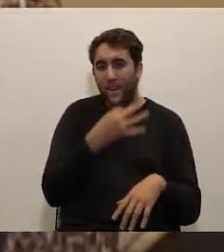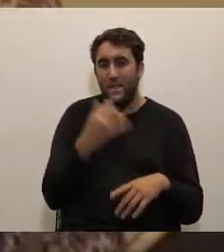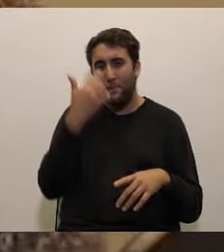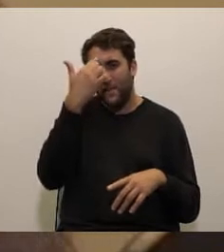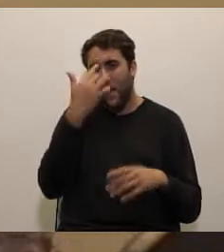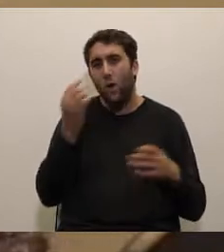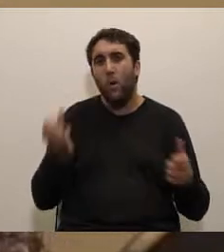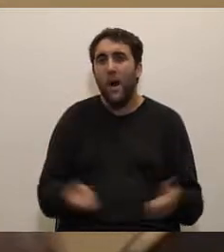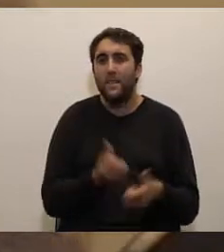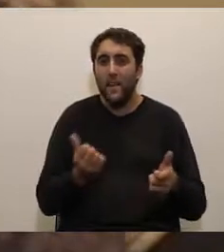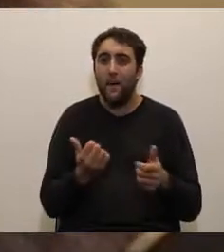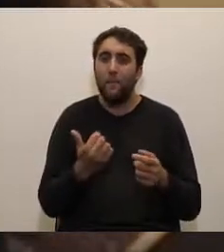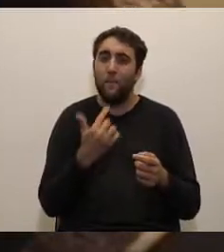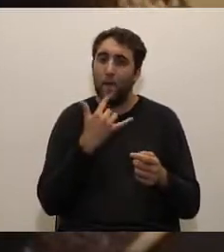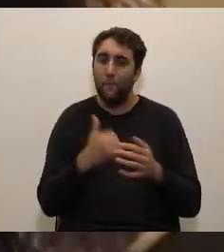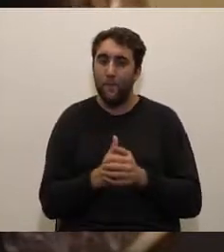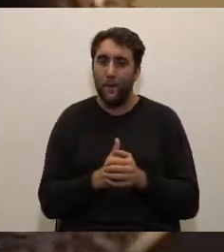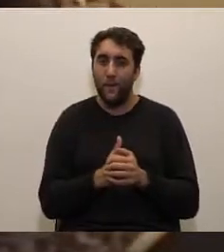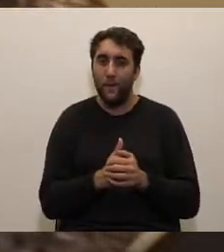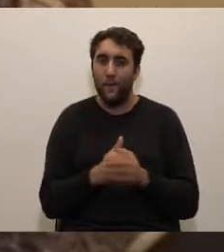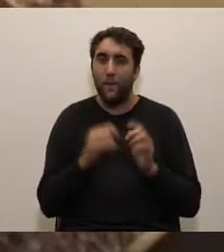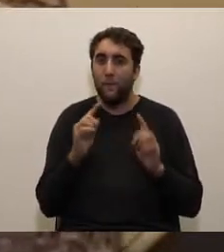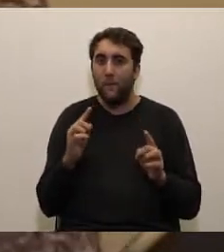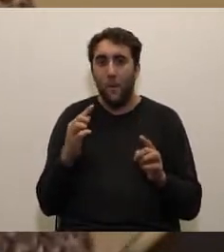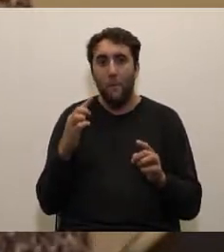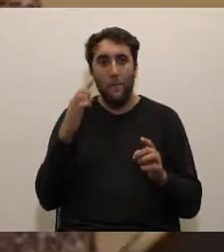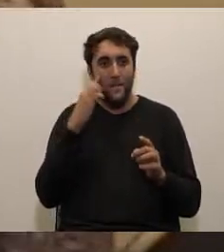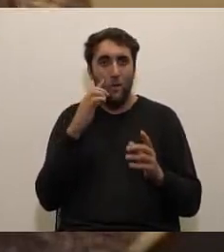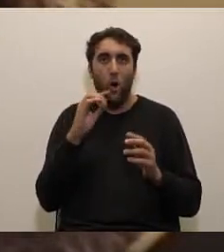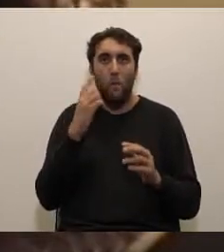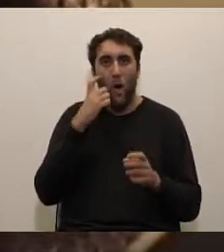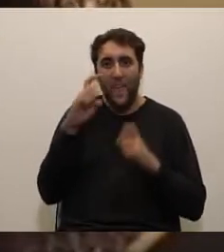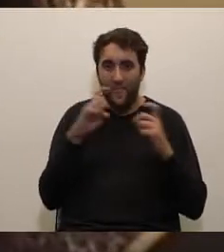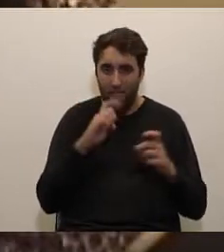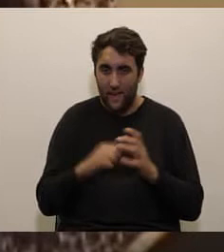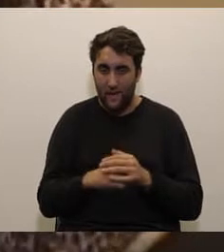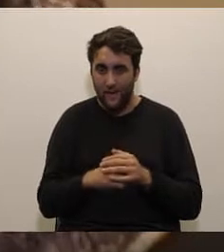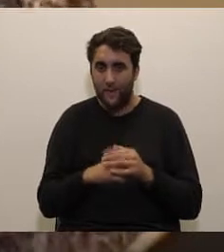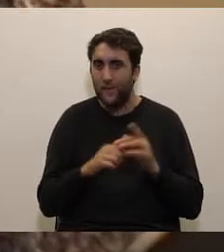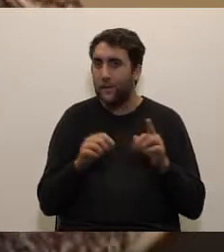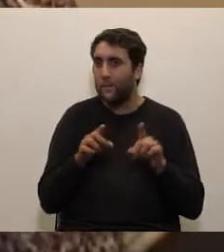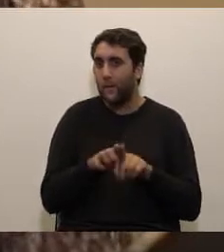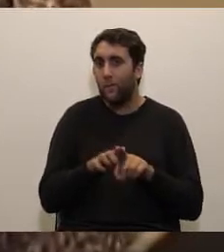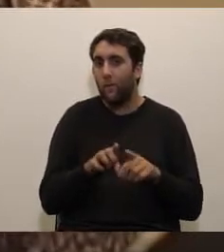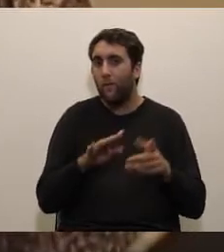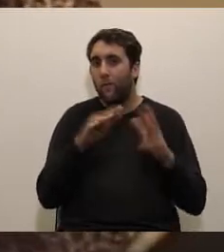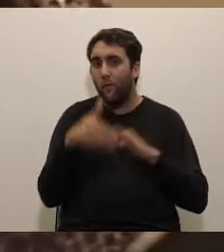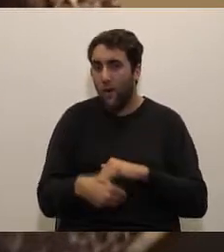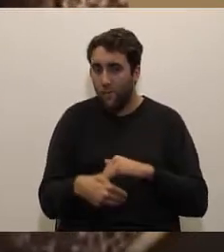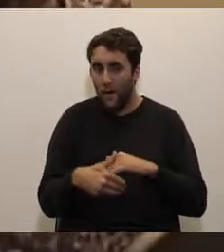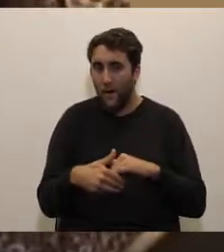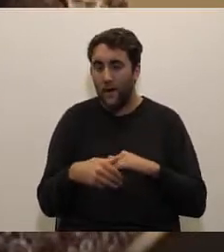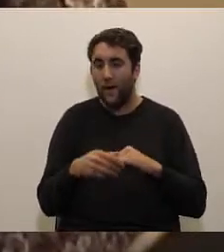qué podemos hacer, o se nos ocurren ideas todo el tiempo de cuestiones